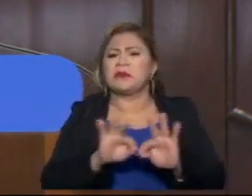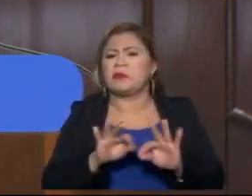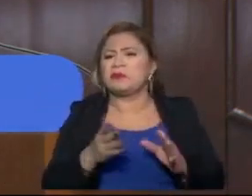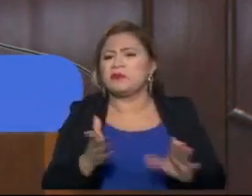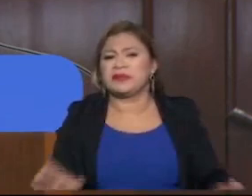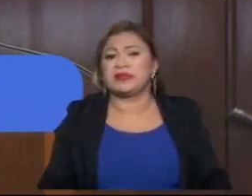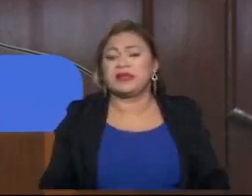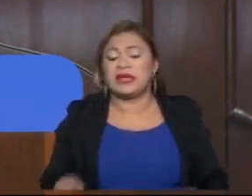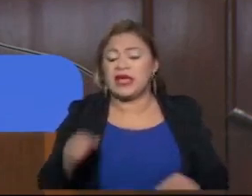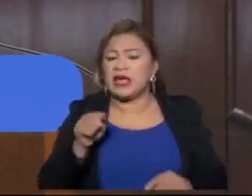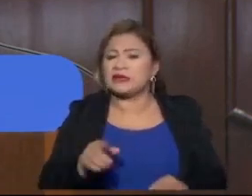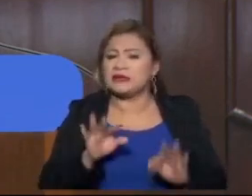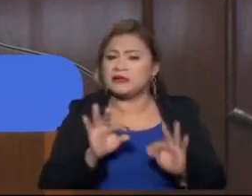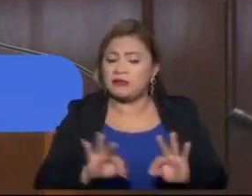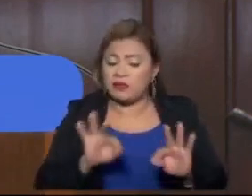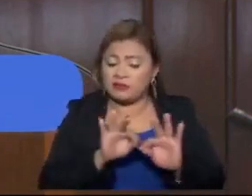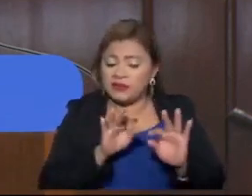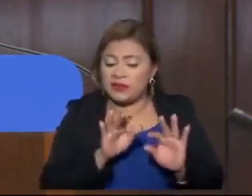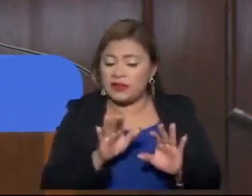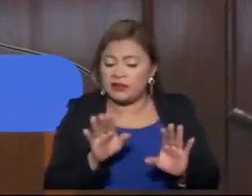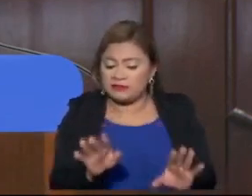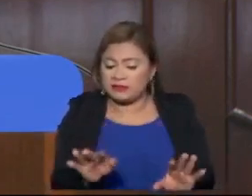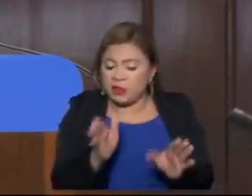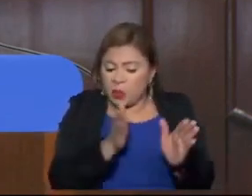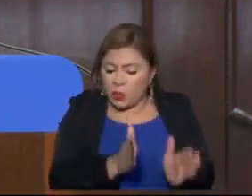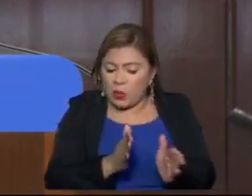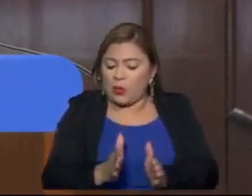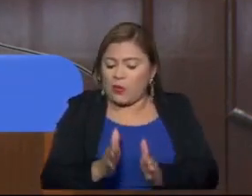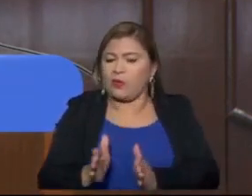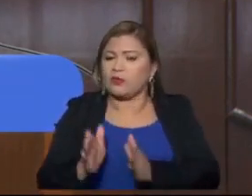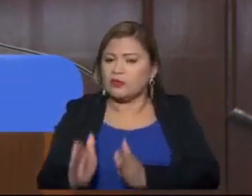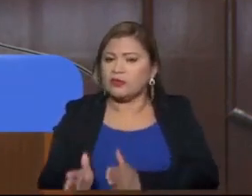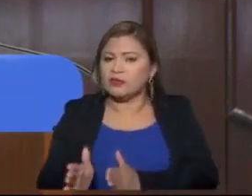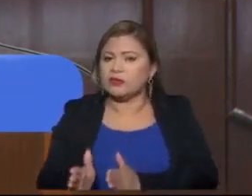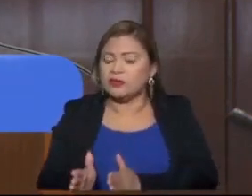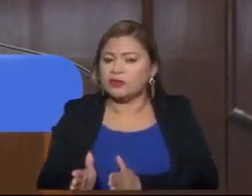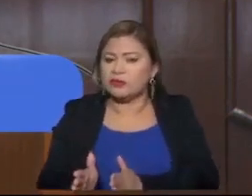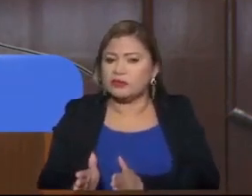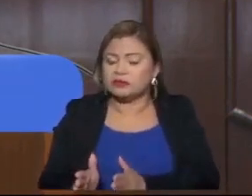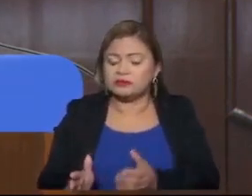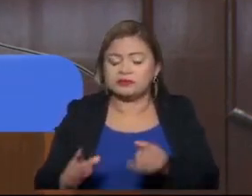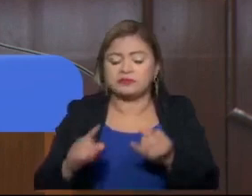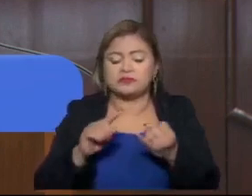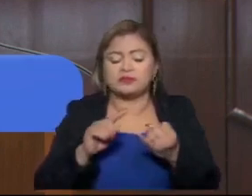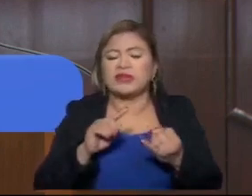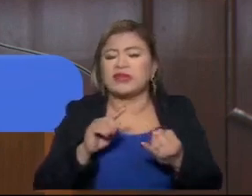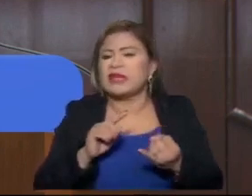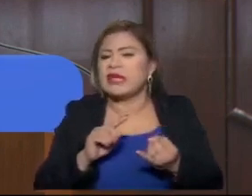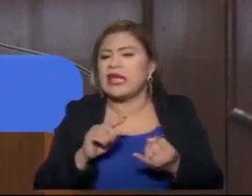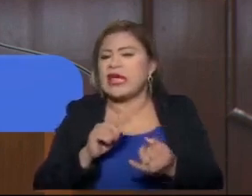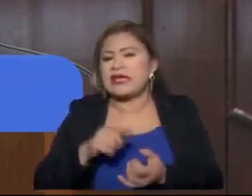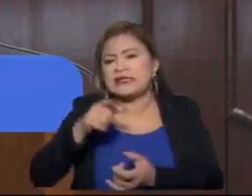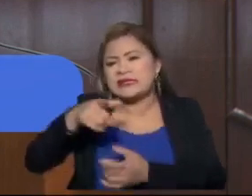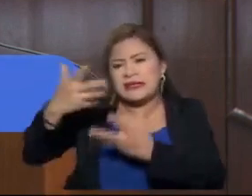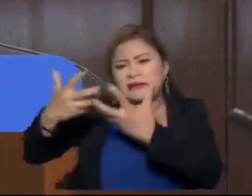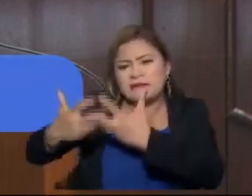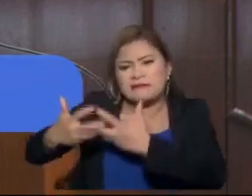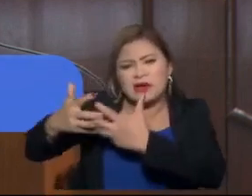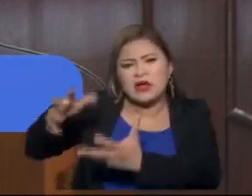cierre ordenado y definitivo de la mina Cobre Panamá,